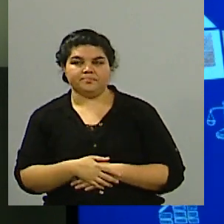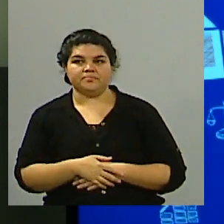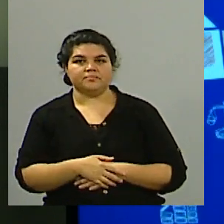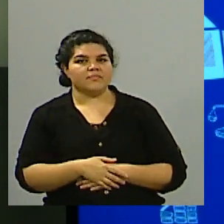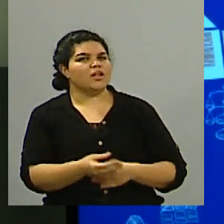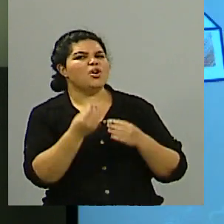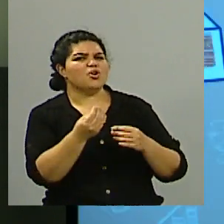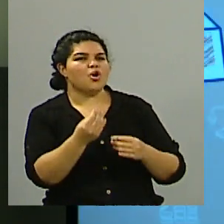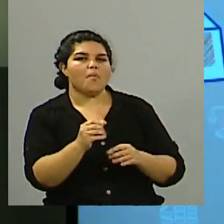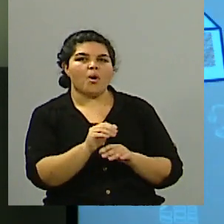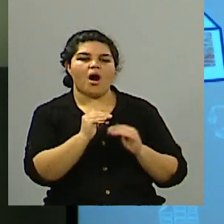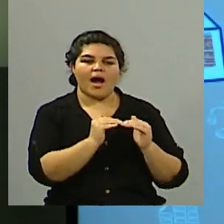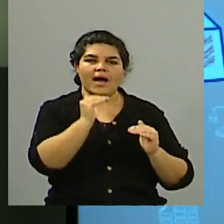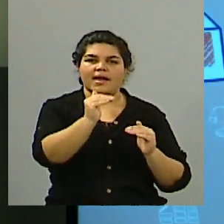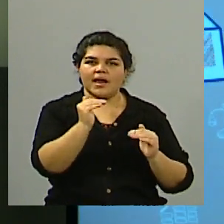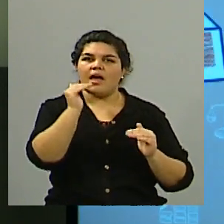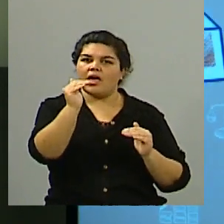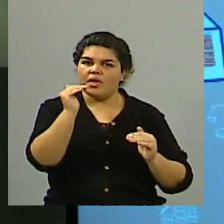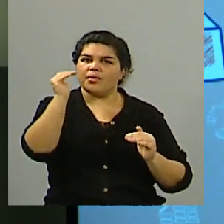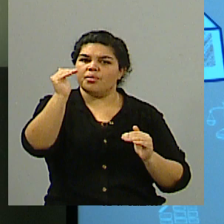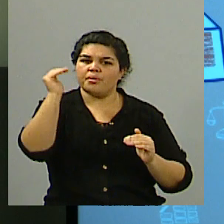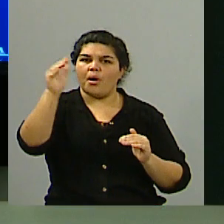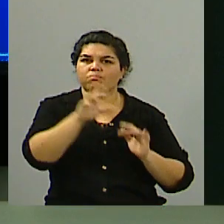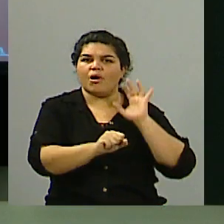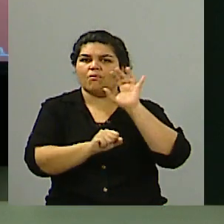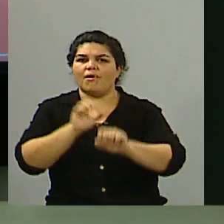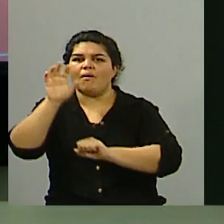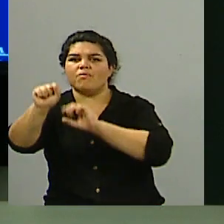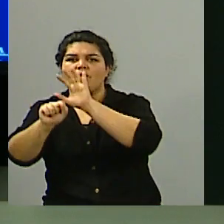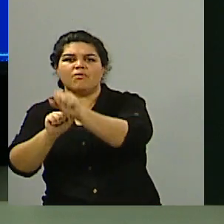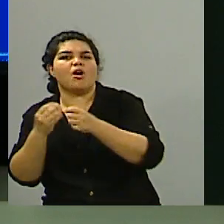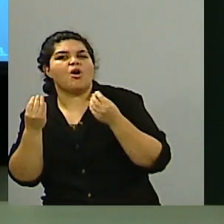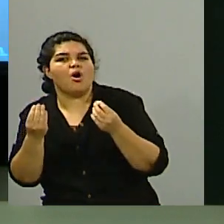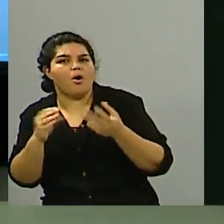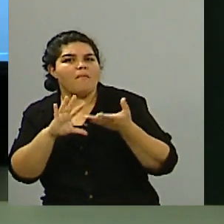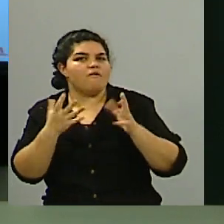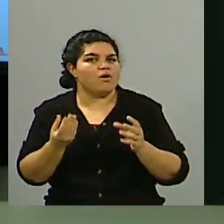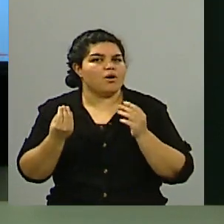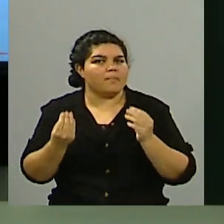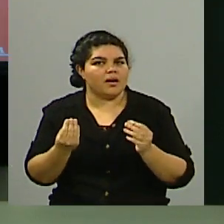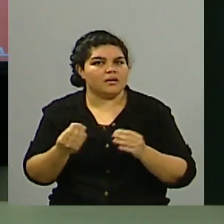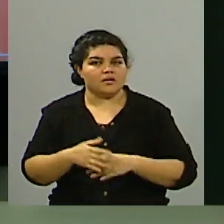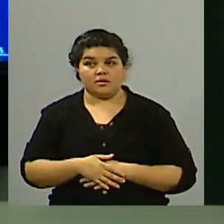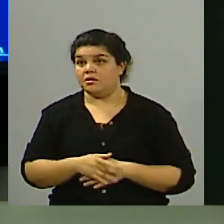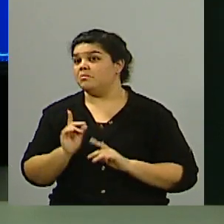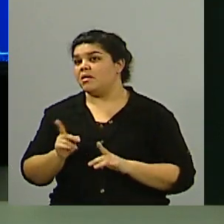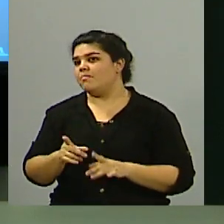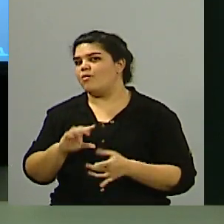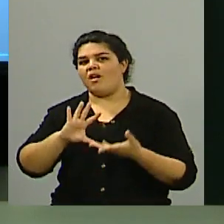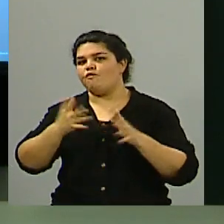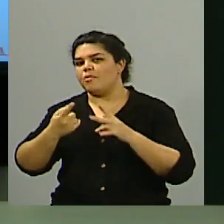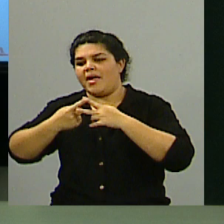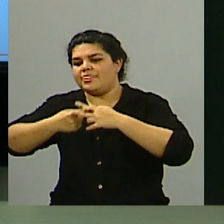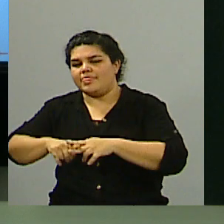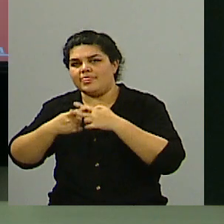lograr y aumentar estos grados, ¿de qué va a depender? Bueno, hasta ahora ha sido todo un perfeccionamiento técnico, que es lo que se mide mucho